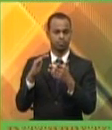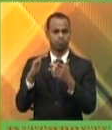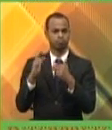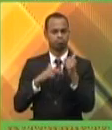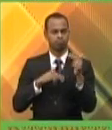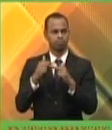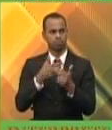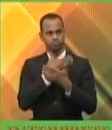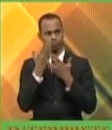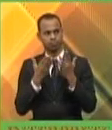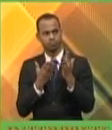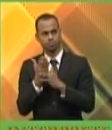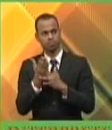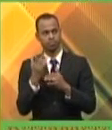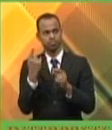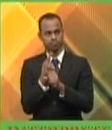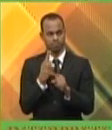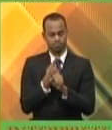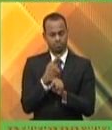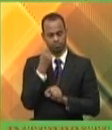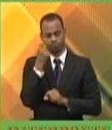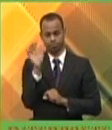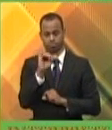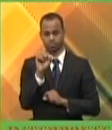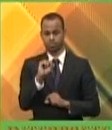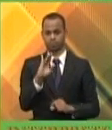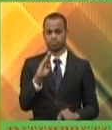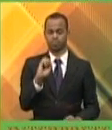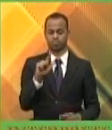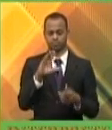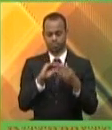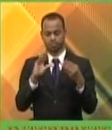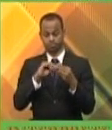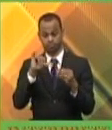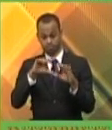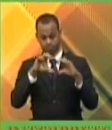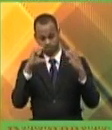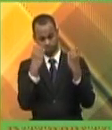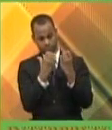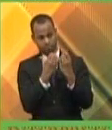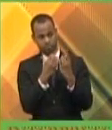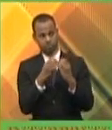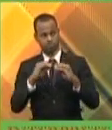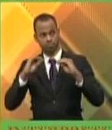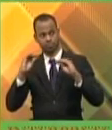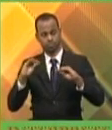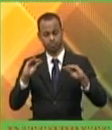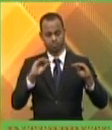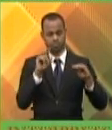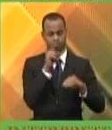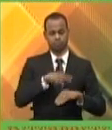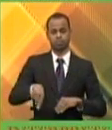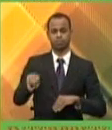pero ya como decía isabel en estos cursos que se han impartido a los ingenieros y arquitectos y